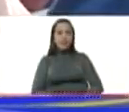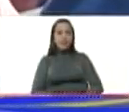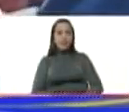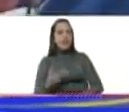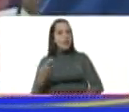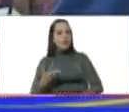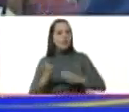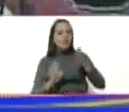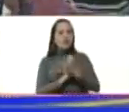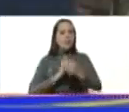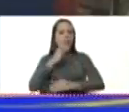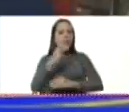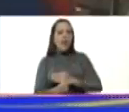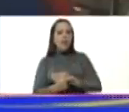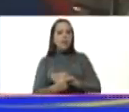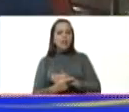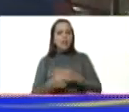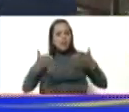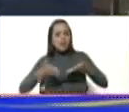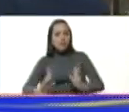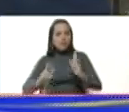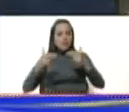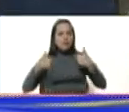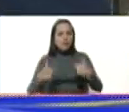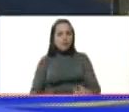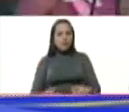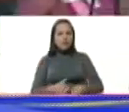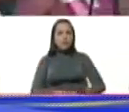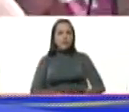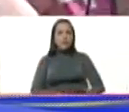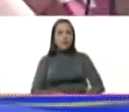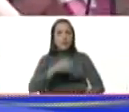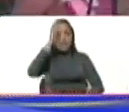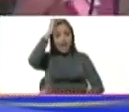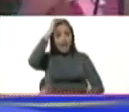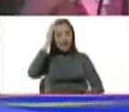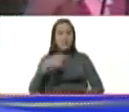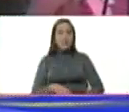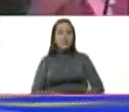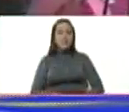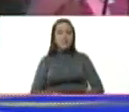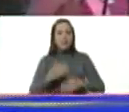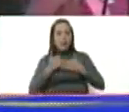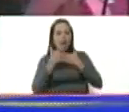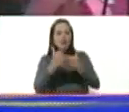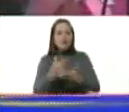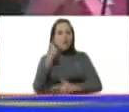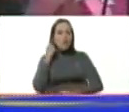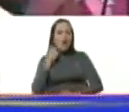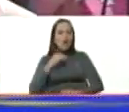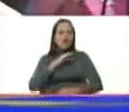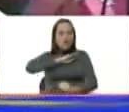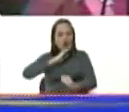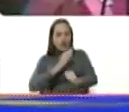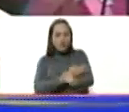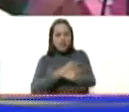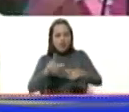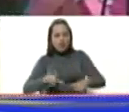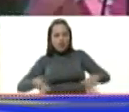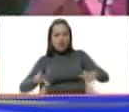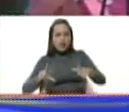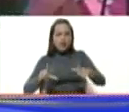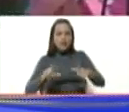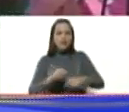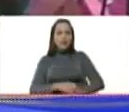Parto Humanizado y de la formación. La gallinita. La gallinita. ¿Para qué sirve la gallinita? La gallinita ayuda a la mujer a fortalecer mucho toda la zona. ¿Para el